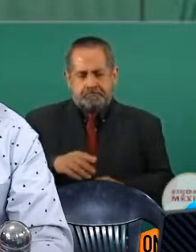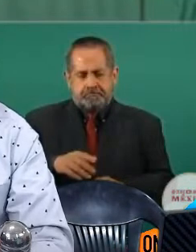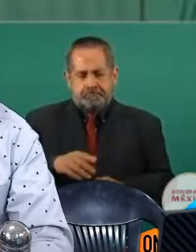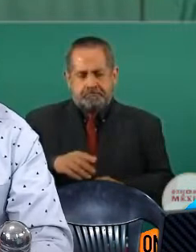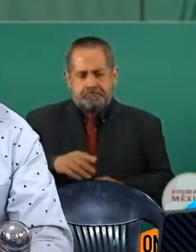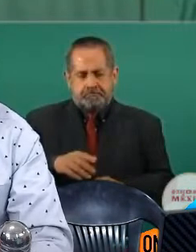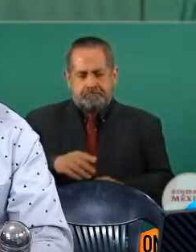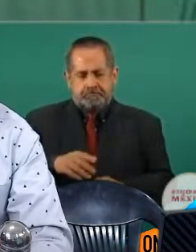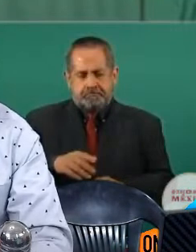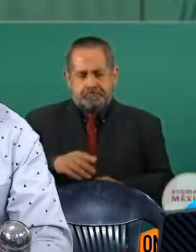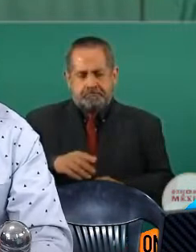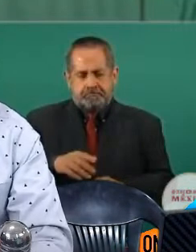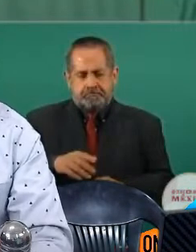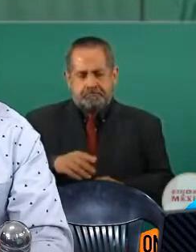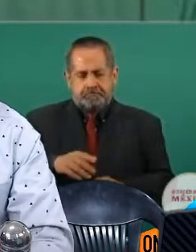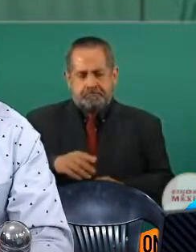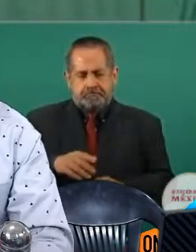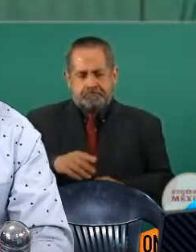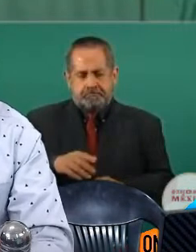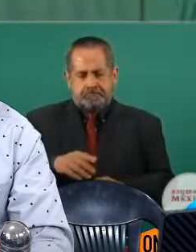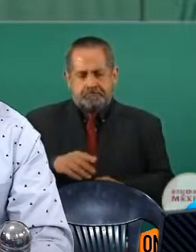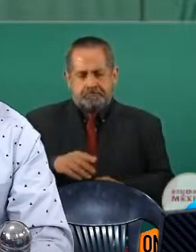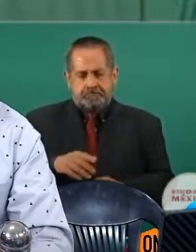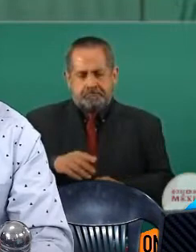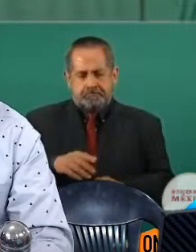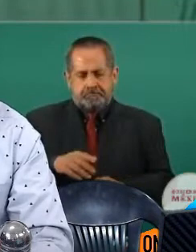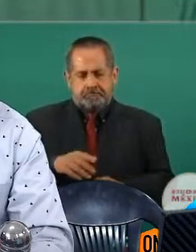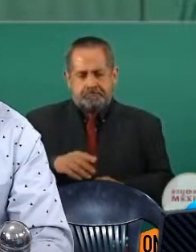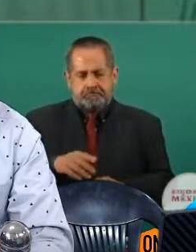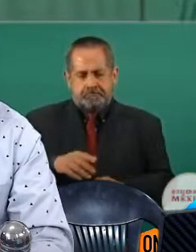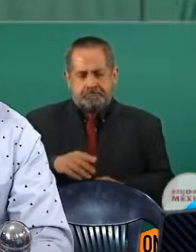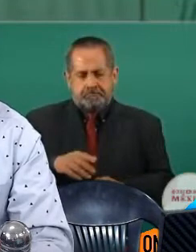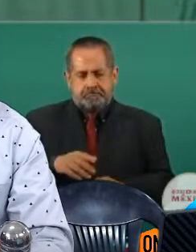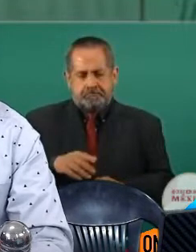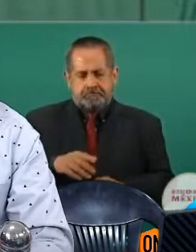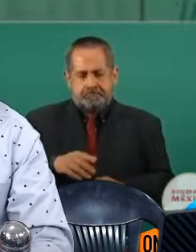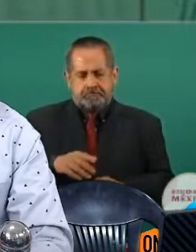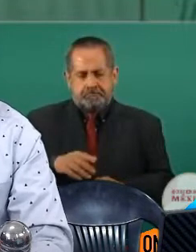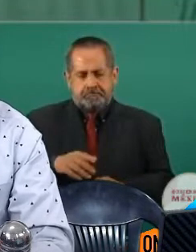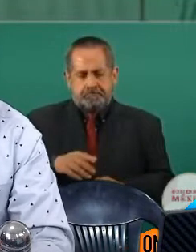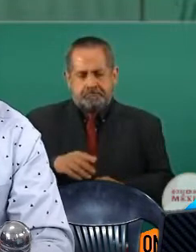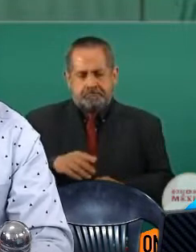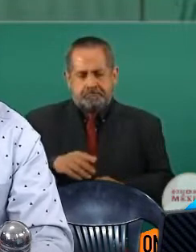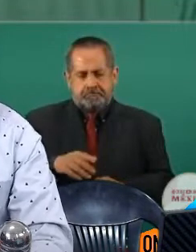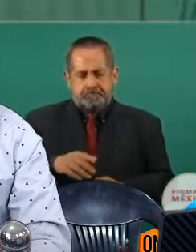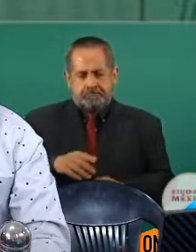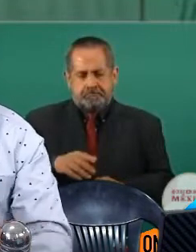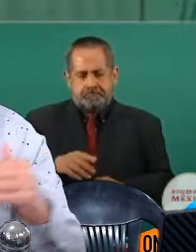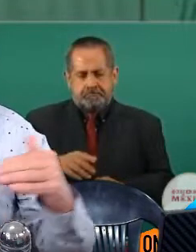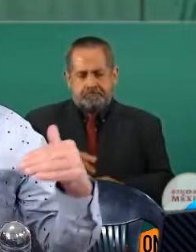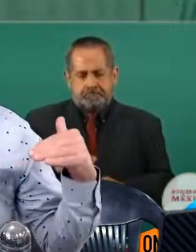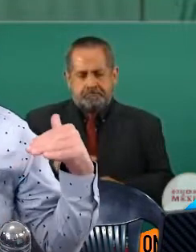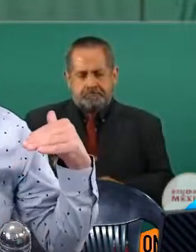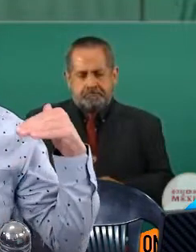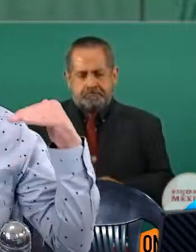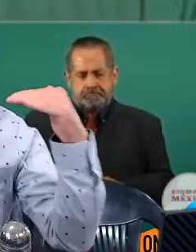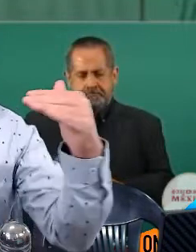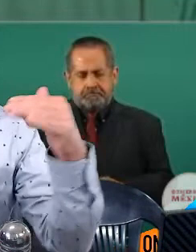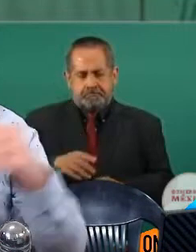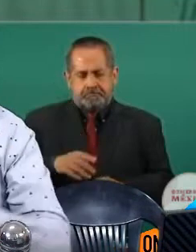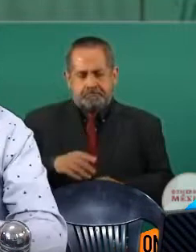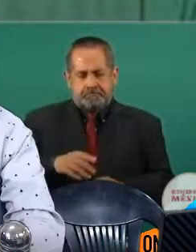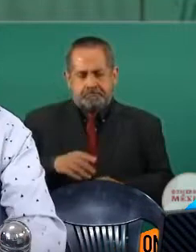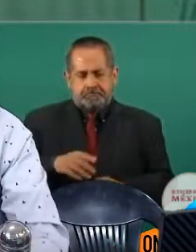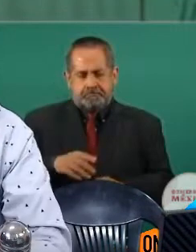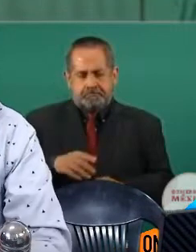en una crisis económica, pero que es una crisis que podemos trascender, es una crisis que entre